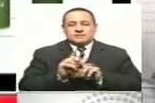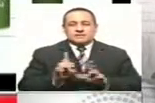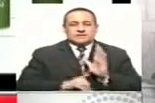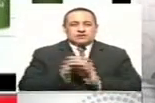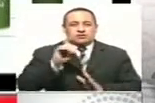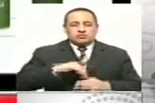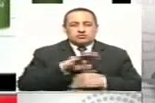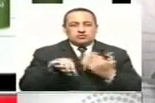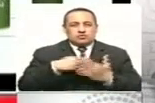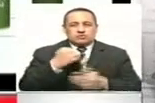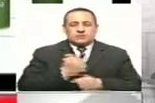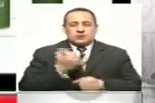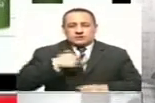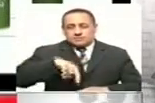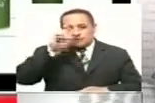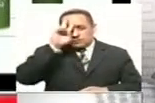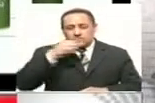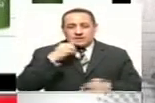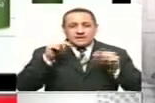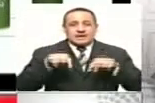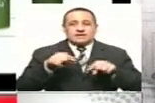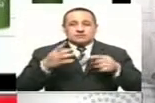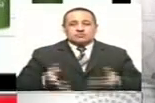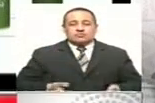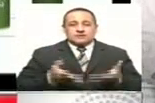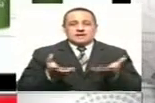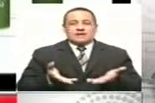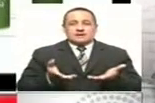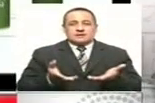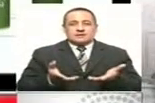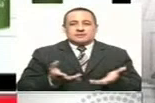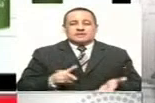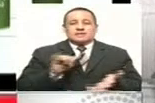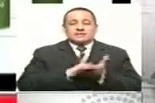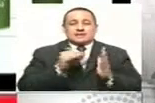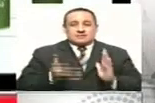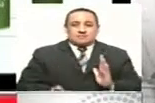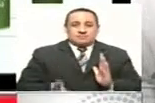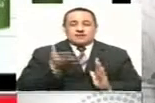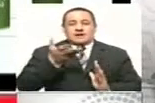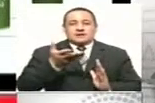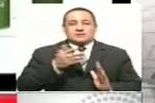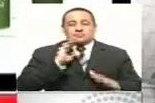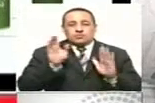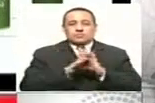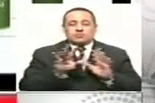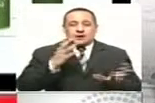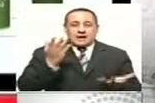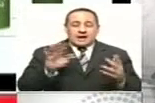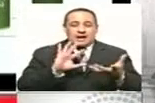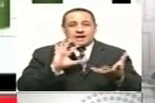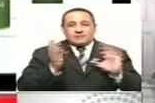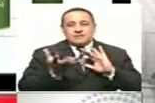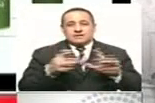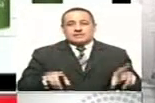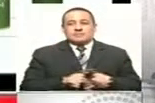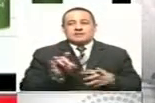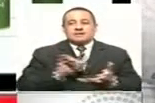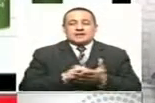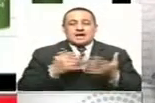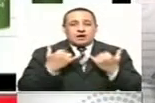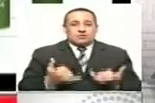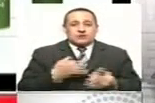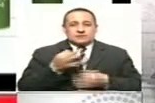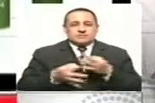Gasoducto Subterráneo. Entonces, eso hace que el incremento, digamos, varíe y que ahora